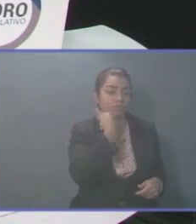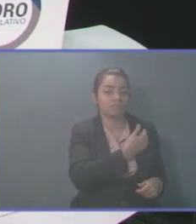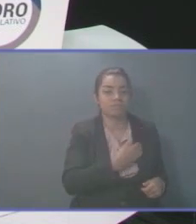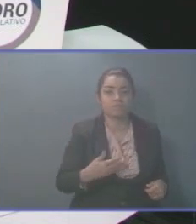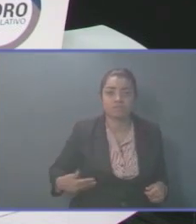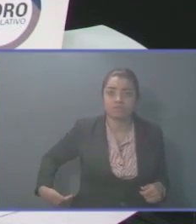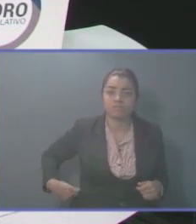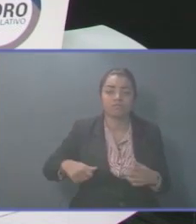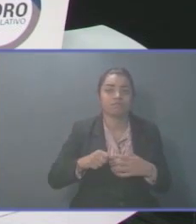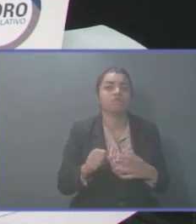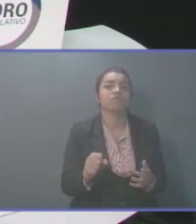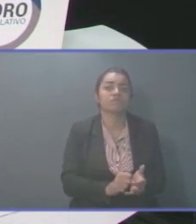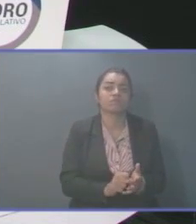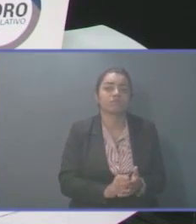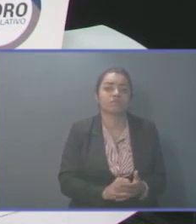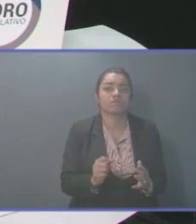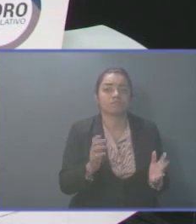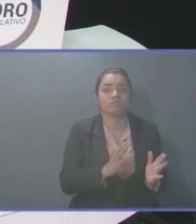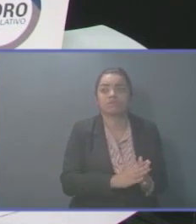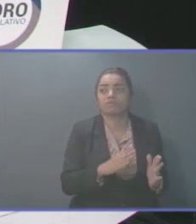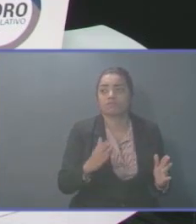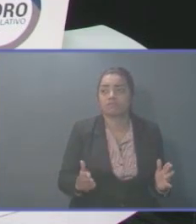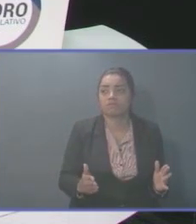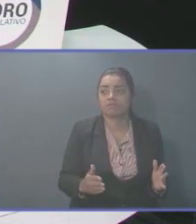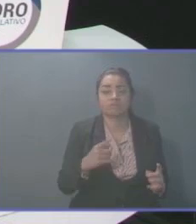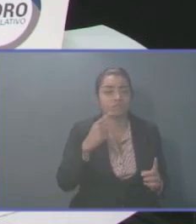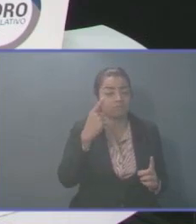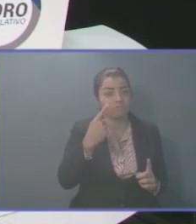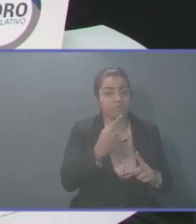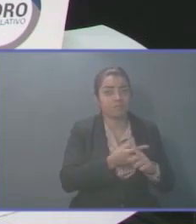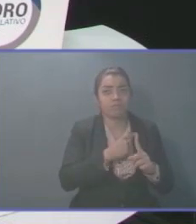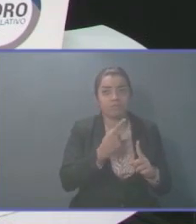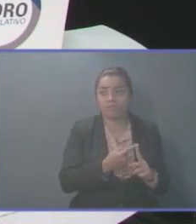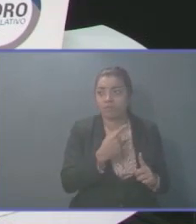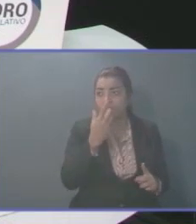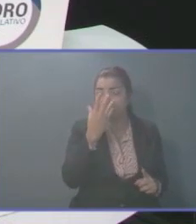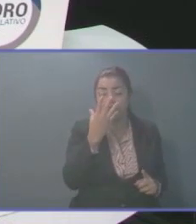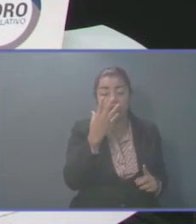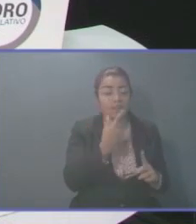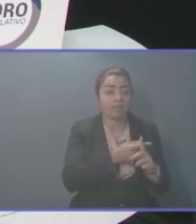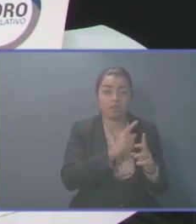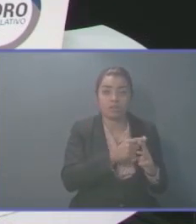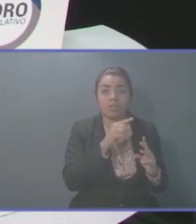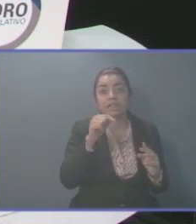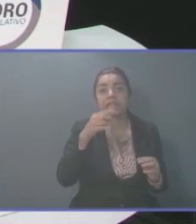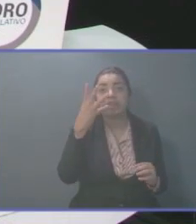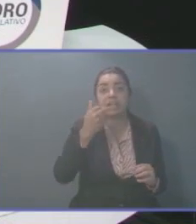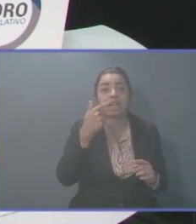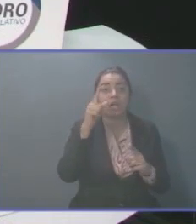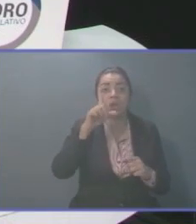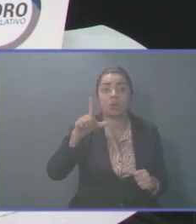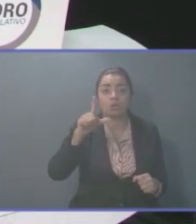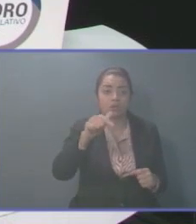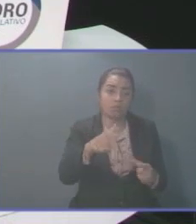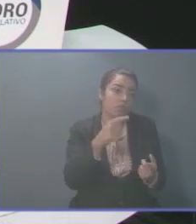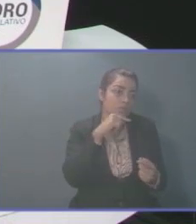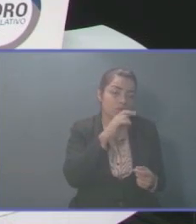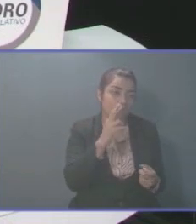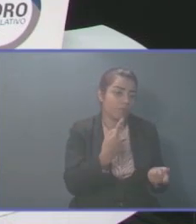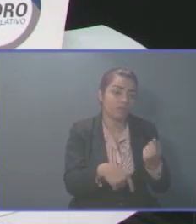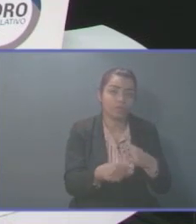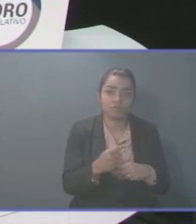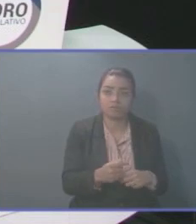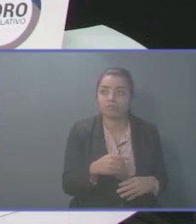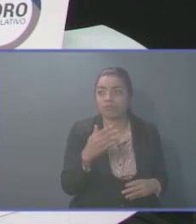la Asamblea Legislativa, y lo hizo, pero lo hizo para el día lunes, no para el día domingo. Por eso ustedes no estuvieron presentes. Si